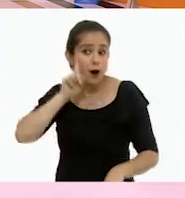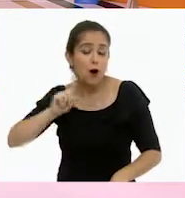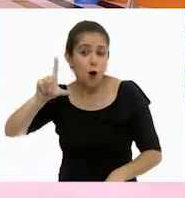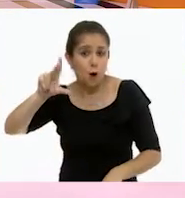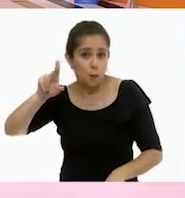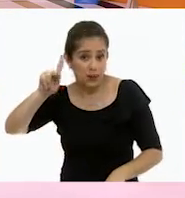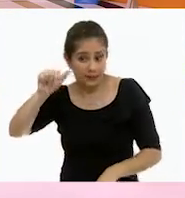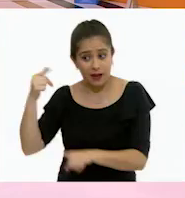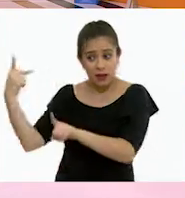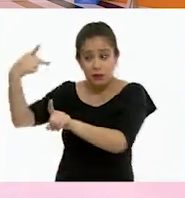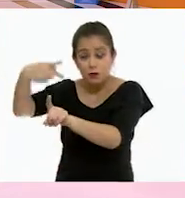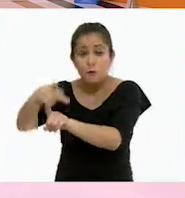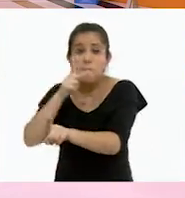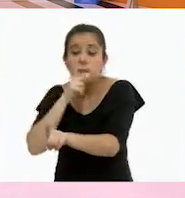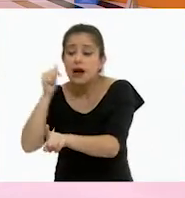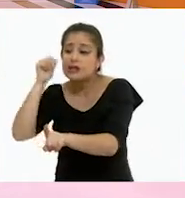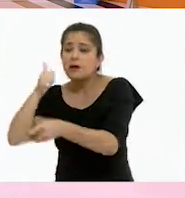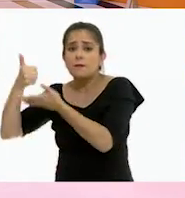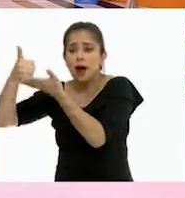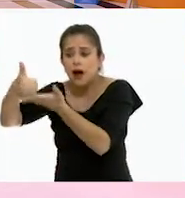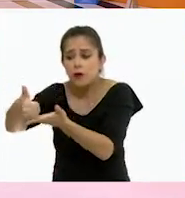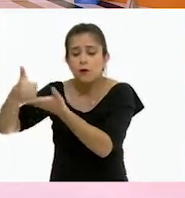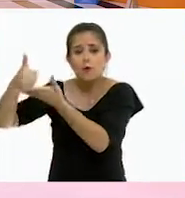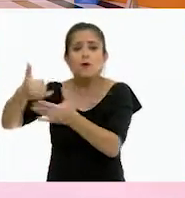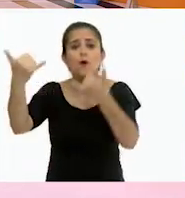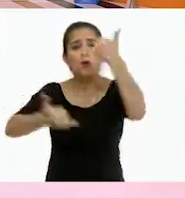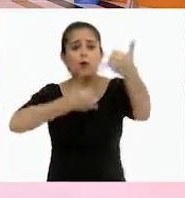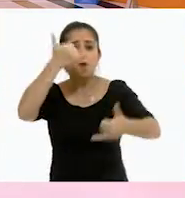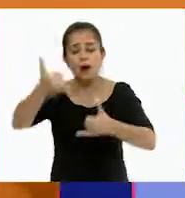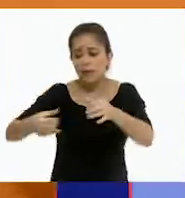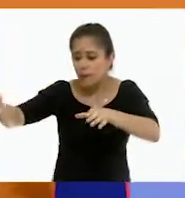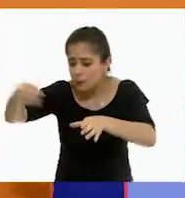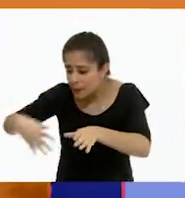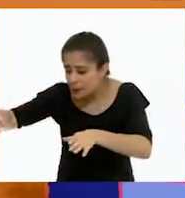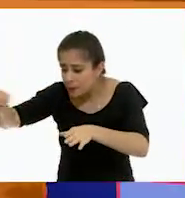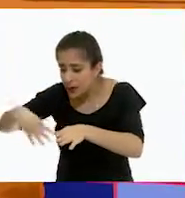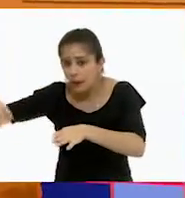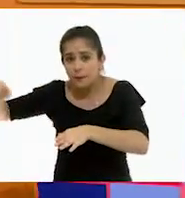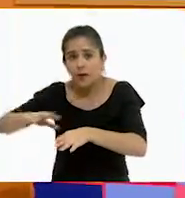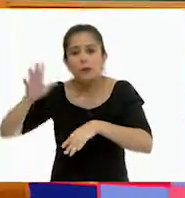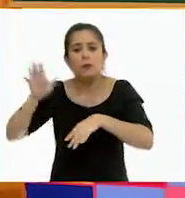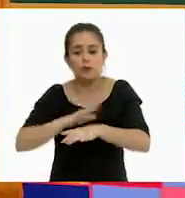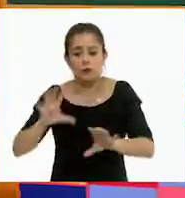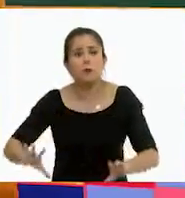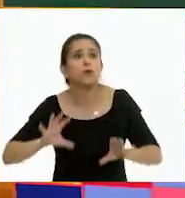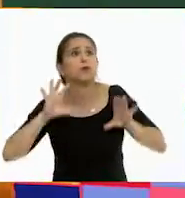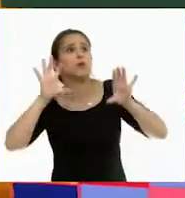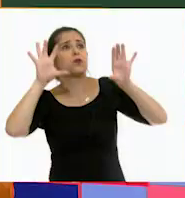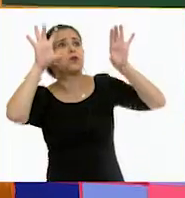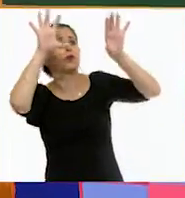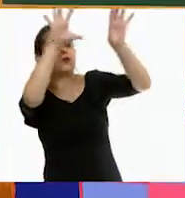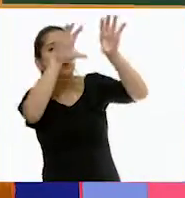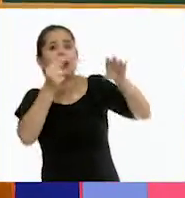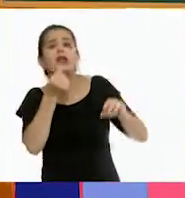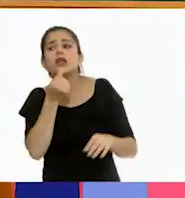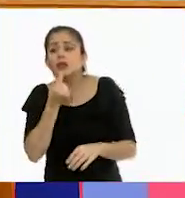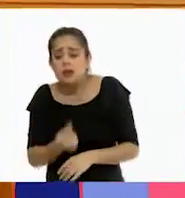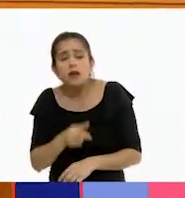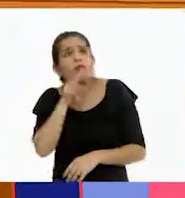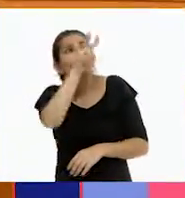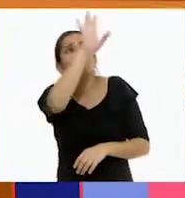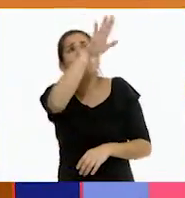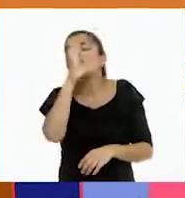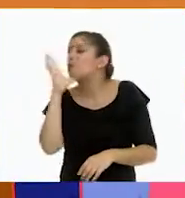papá, siempre le ayudaba cuando recogía los juguetes porque estaban en un estante muy alto y ella no lo alcanzaba y entonces su papá se daba el